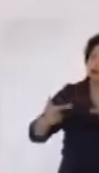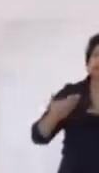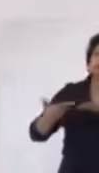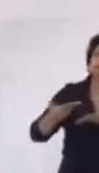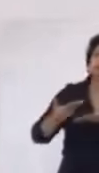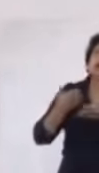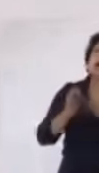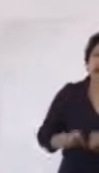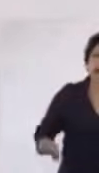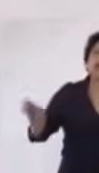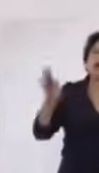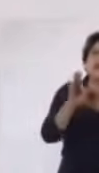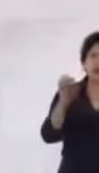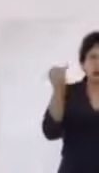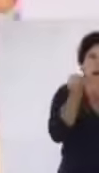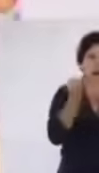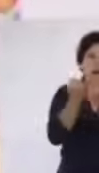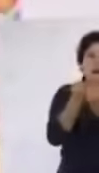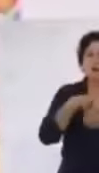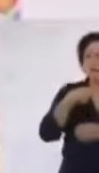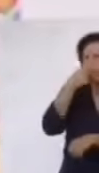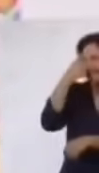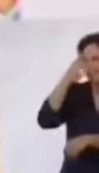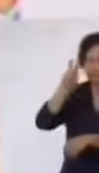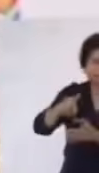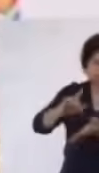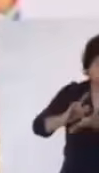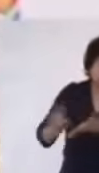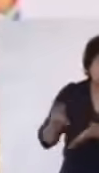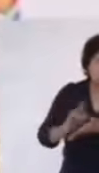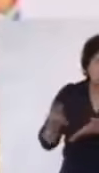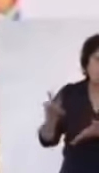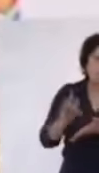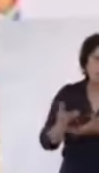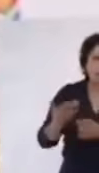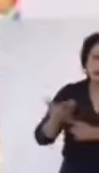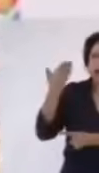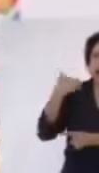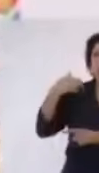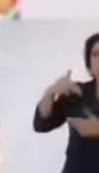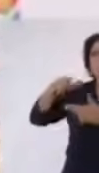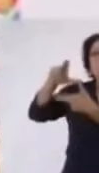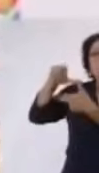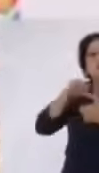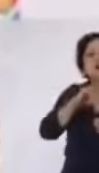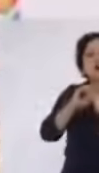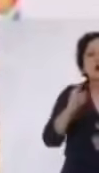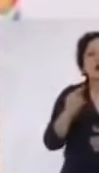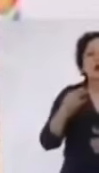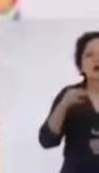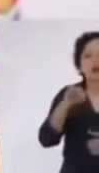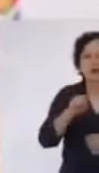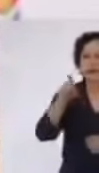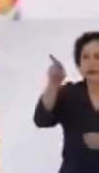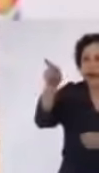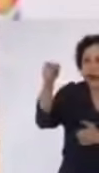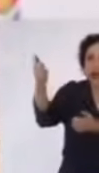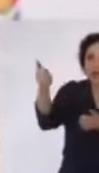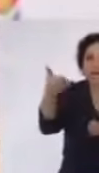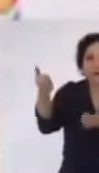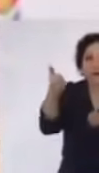aproveché para agradecerle nuevamente todo el apoyo que recibió México durante el huracán Otis, por todos los enseres que